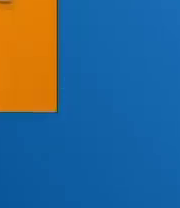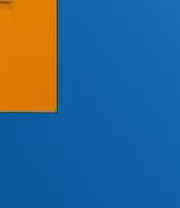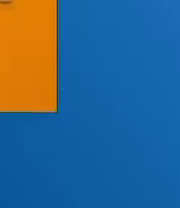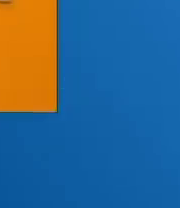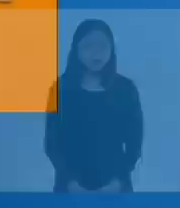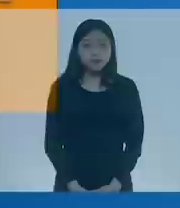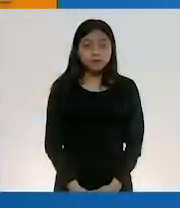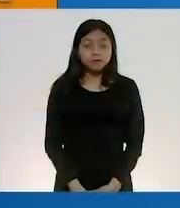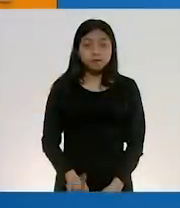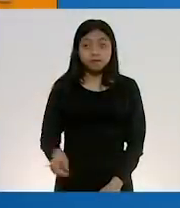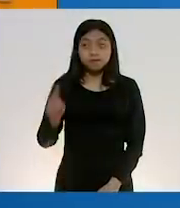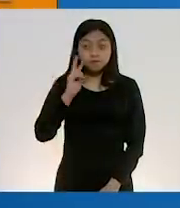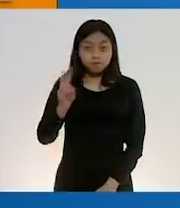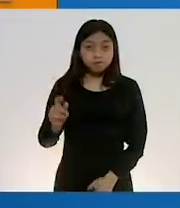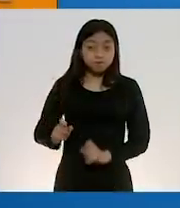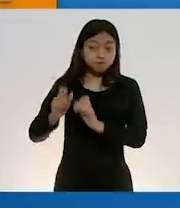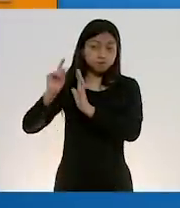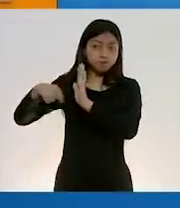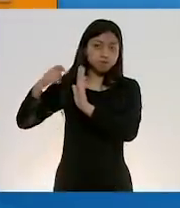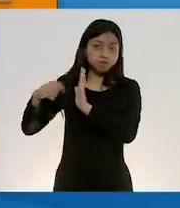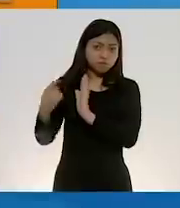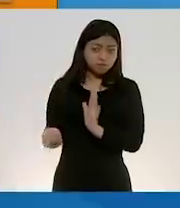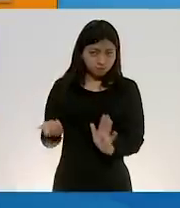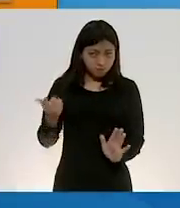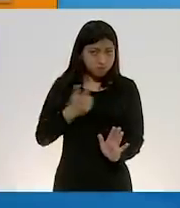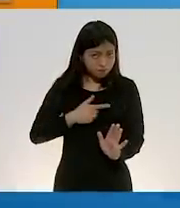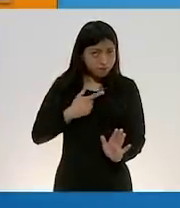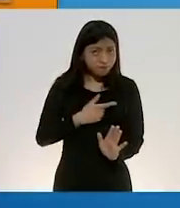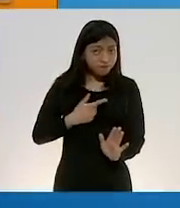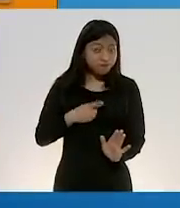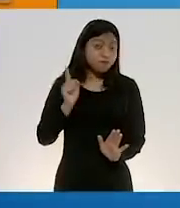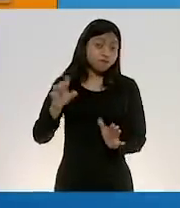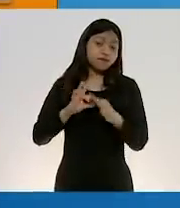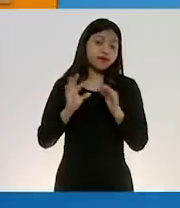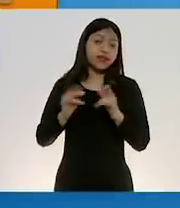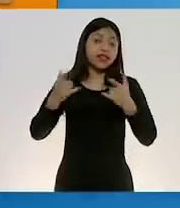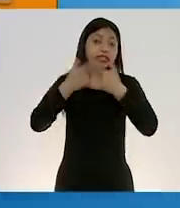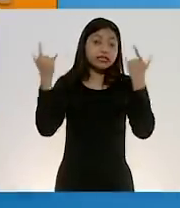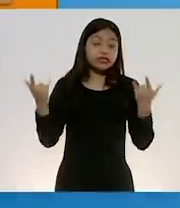¿Qué les pareció el programa de hoy? Como les decía al principio, la historia es un